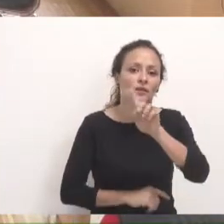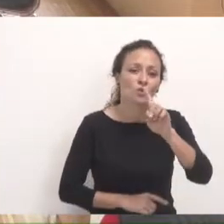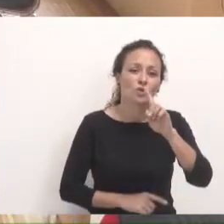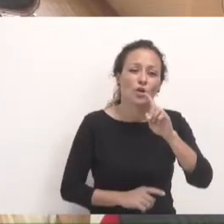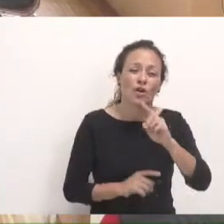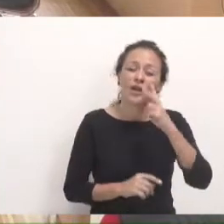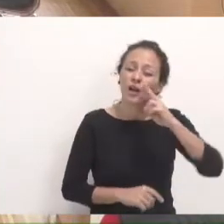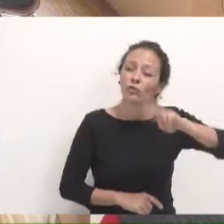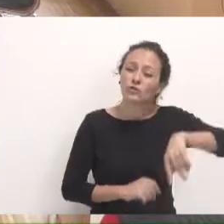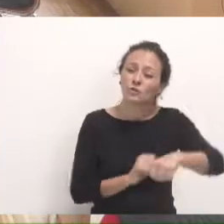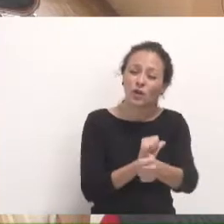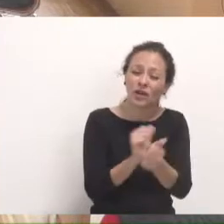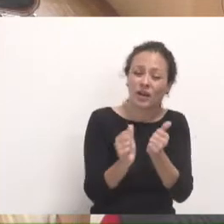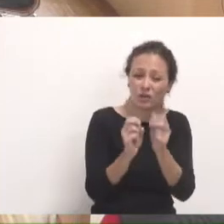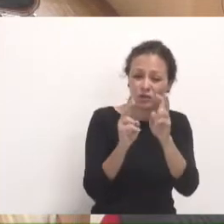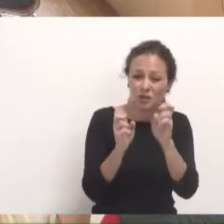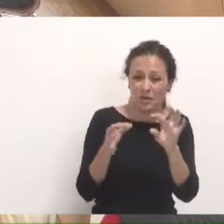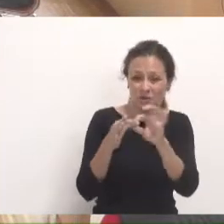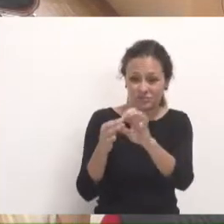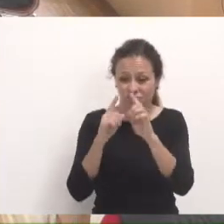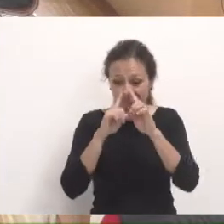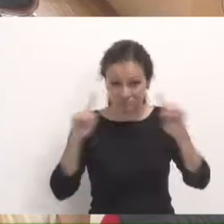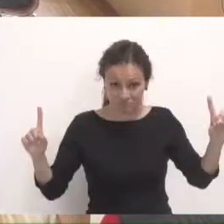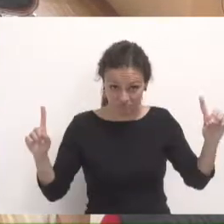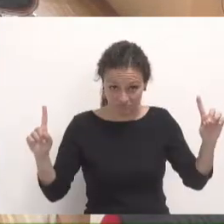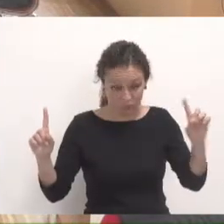pasados ejercicios. ¿Alguna intervención por parte de los grupos?